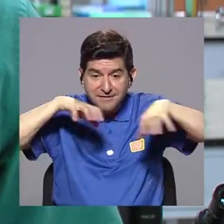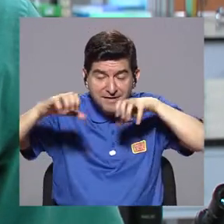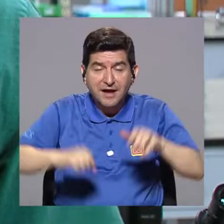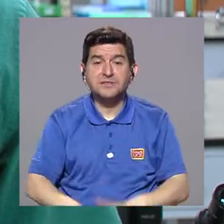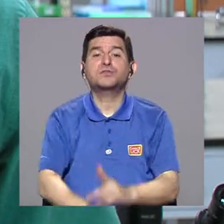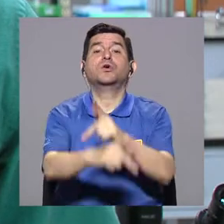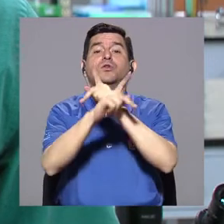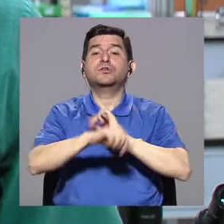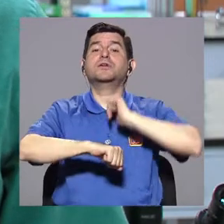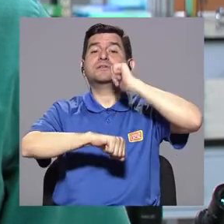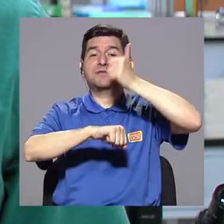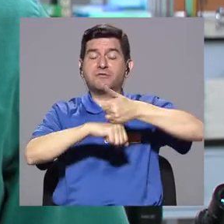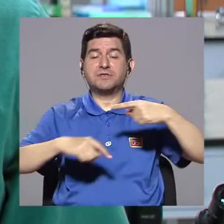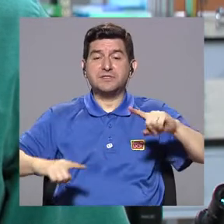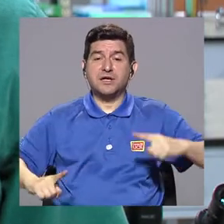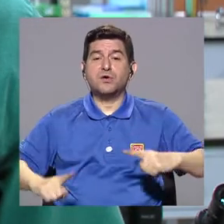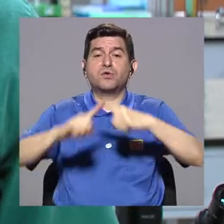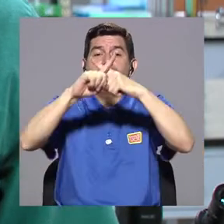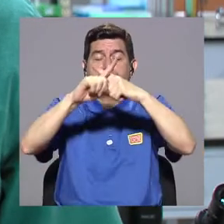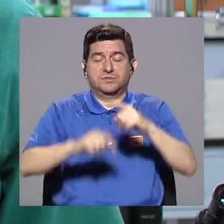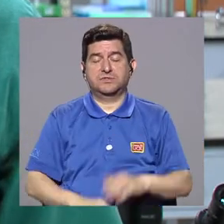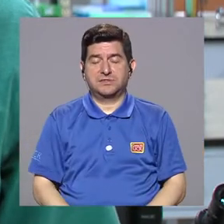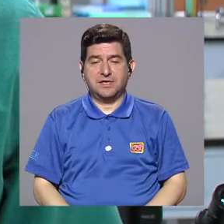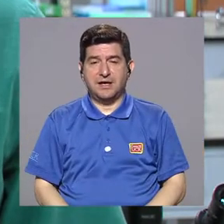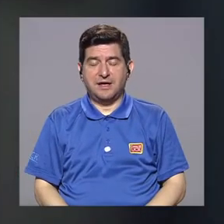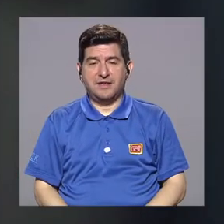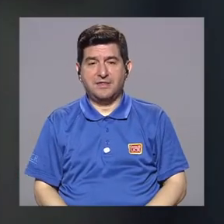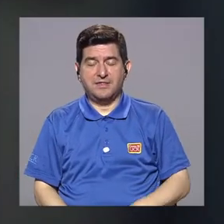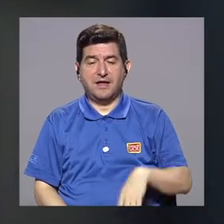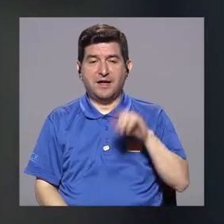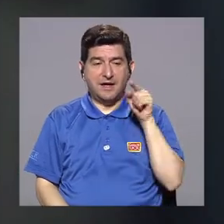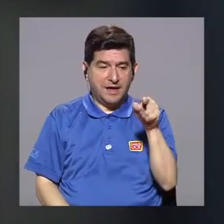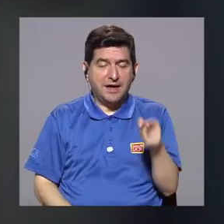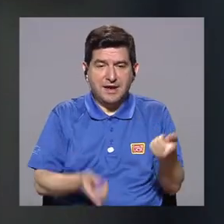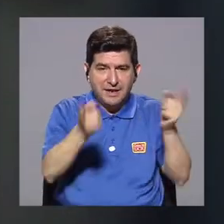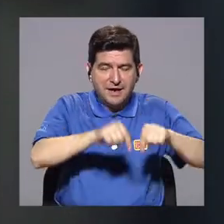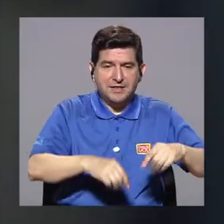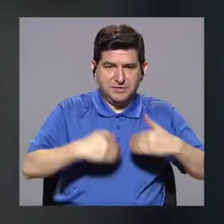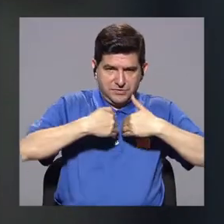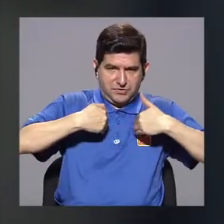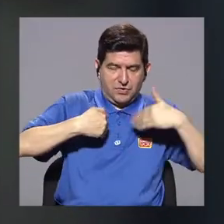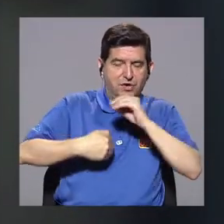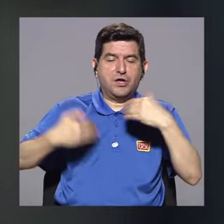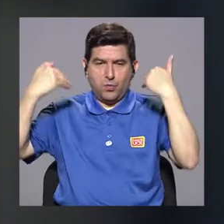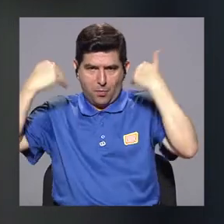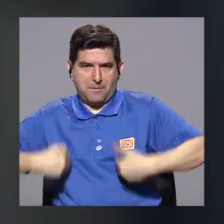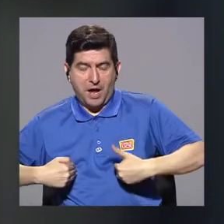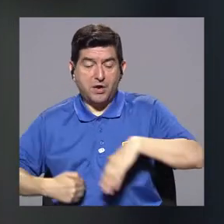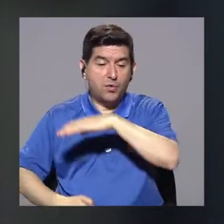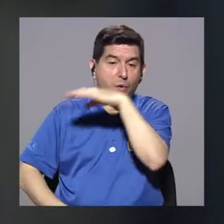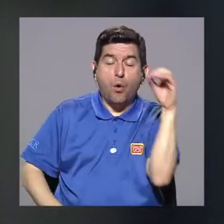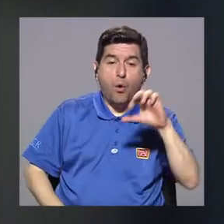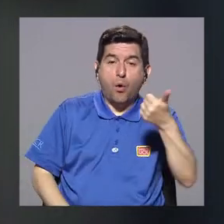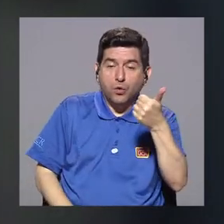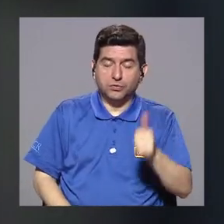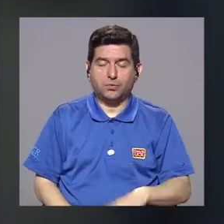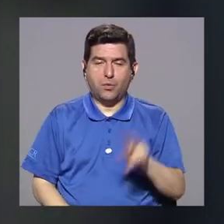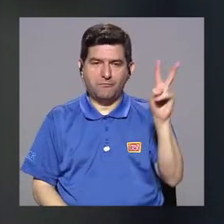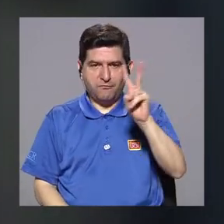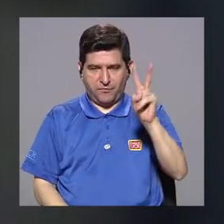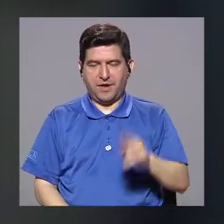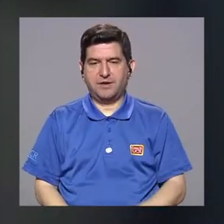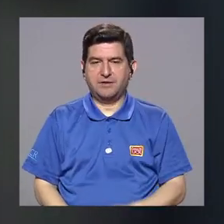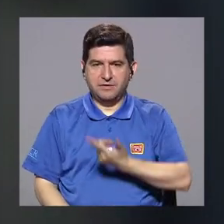una reacción de protección cruzada entre el de la especie X con el humano, y entonces eso nos protege. O sino